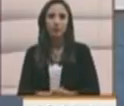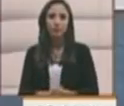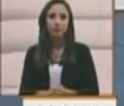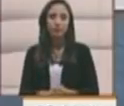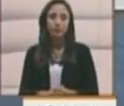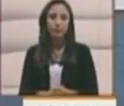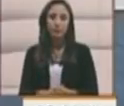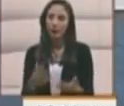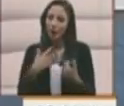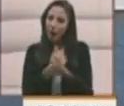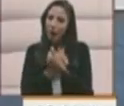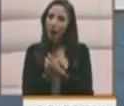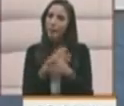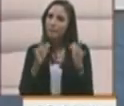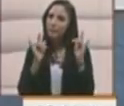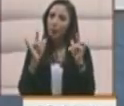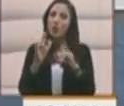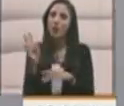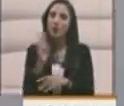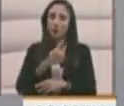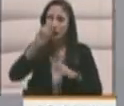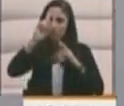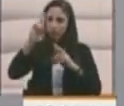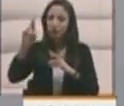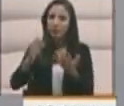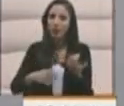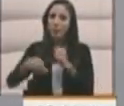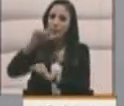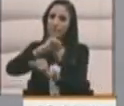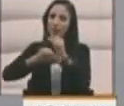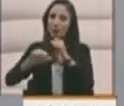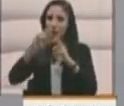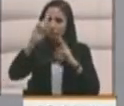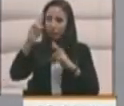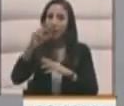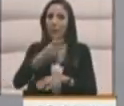este pueblo, que respeta a este pueblo.